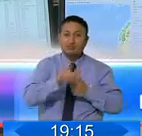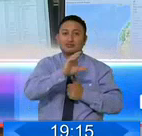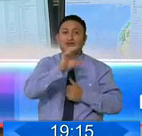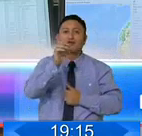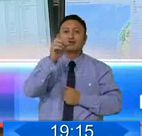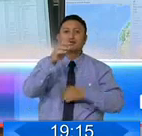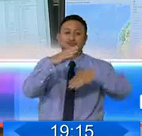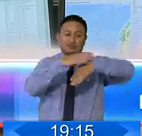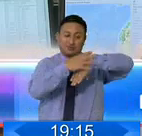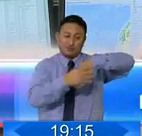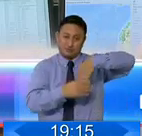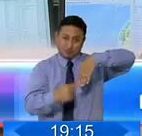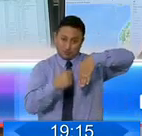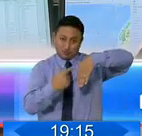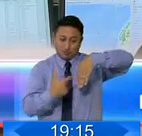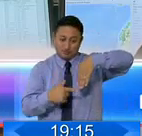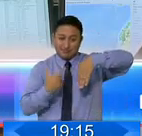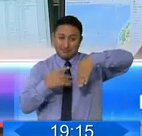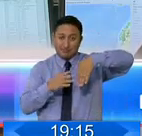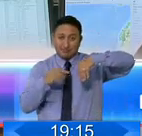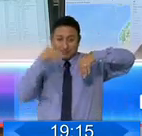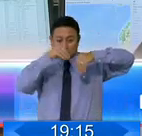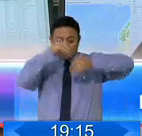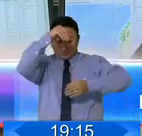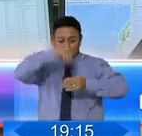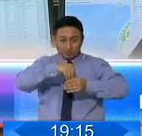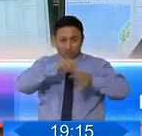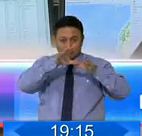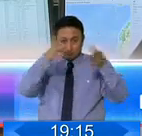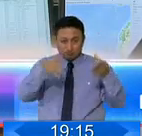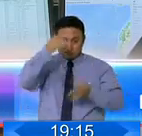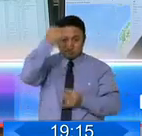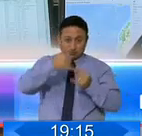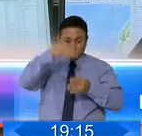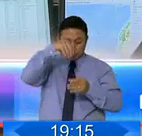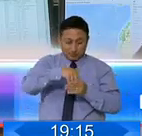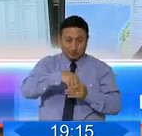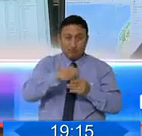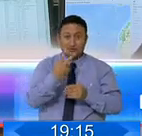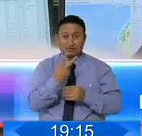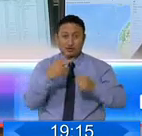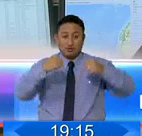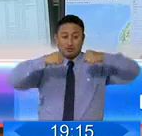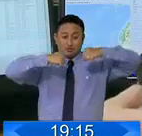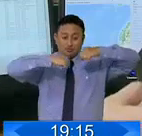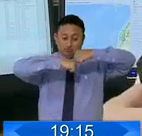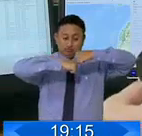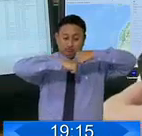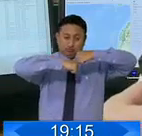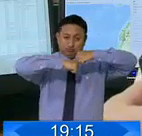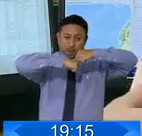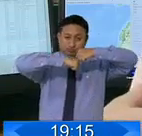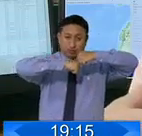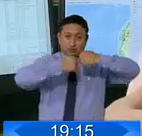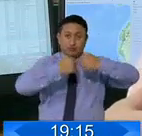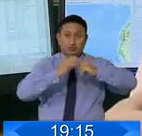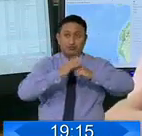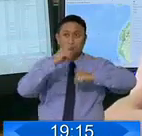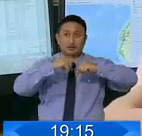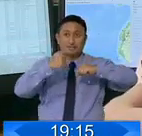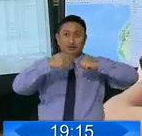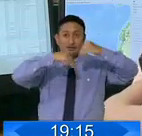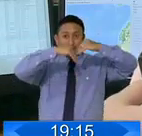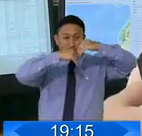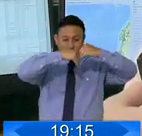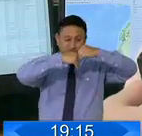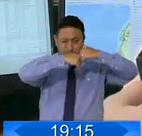que ocurrió es que está en contacto las dos placas. Entonces están bien trabadas porque evidentemente es difícil meter la una